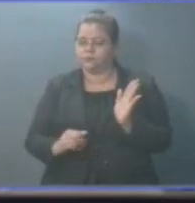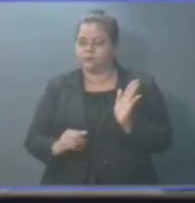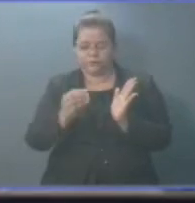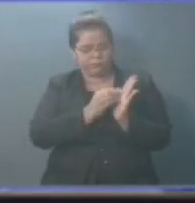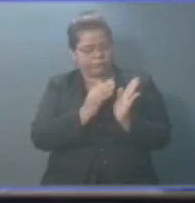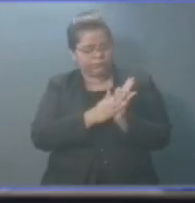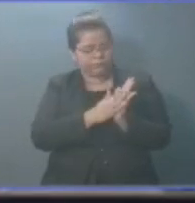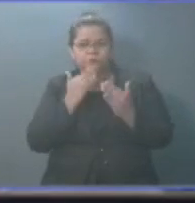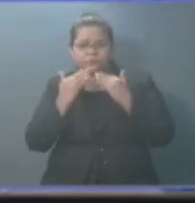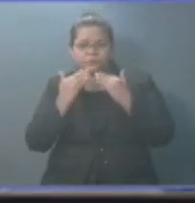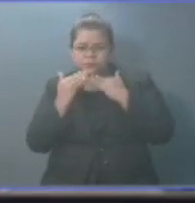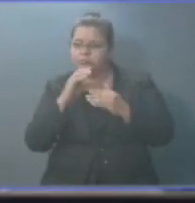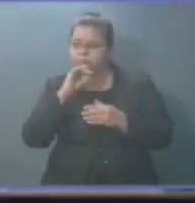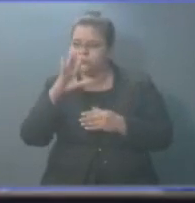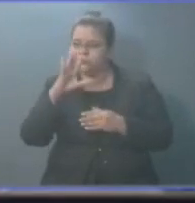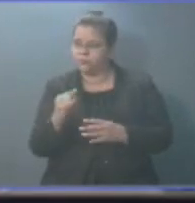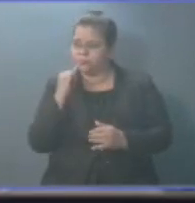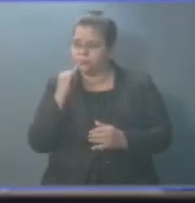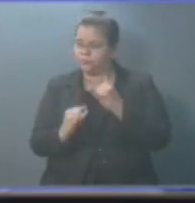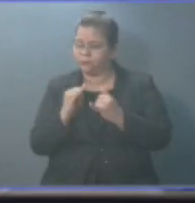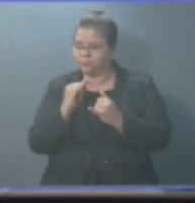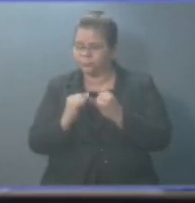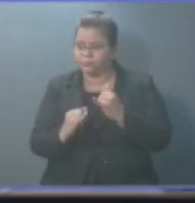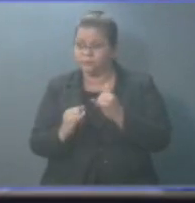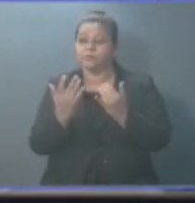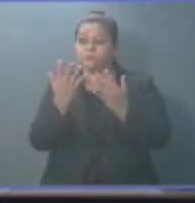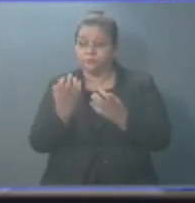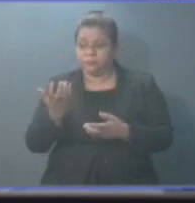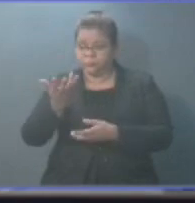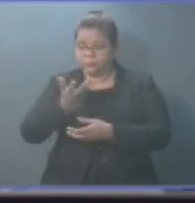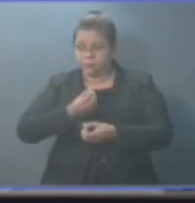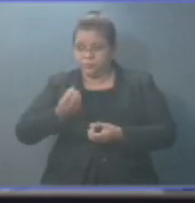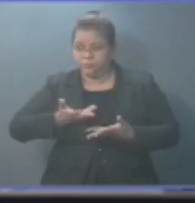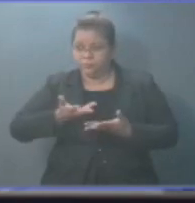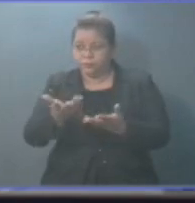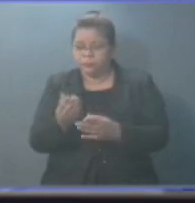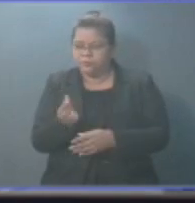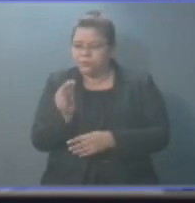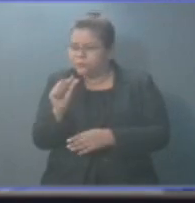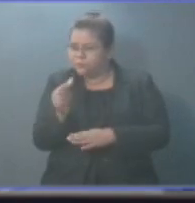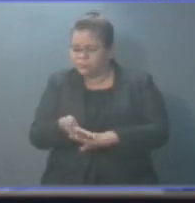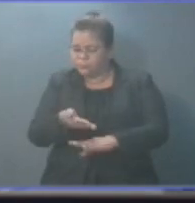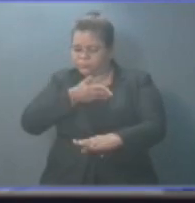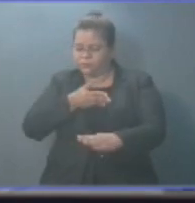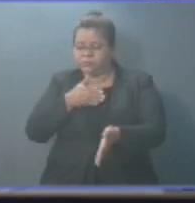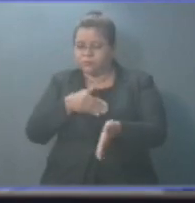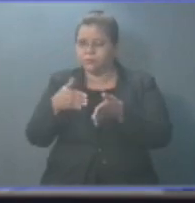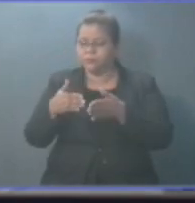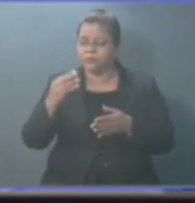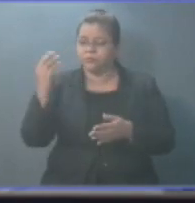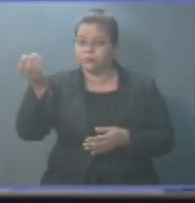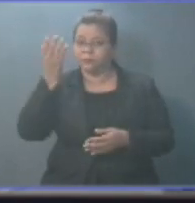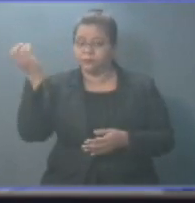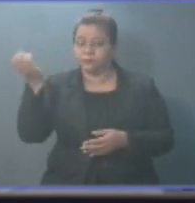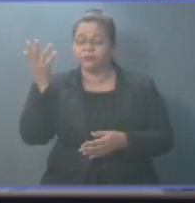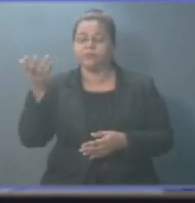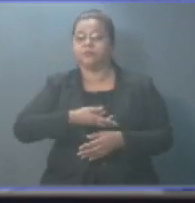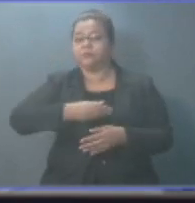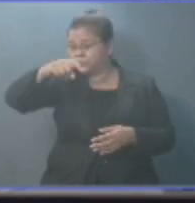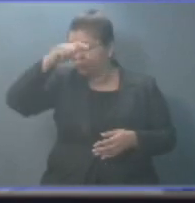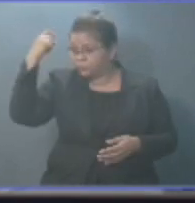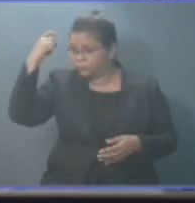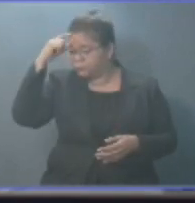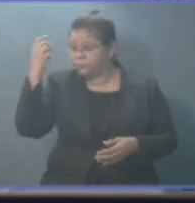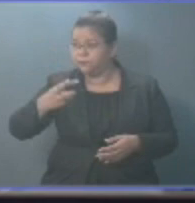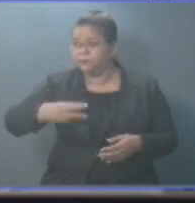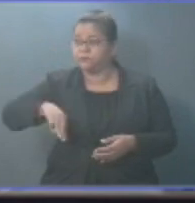exposición sobre los préstamos y dice sobre esto último: hacemos de su conocimiento que justo antes del inicio de la pandemia de COVID-19 estábamos trabajando con el